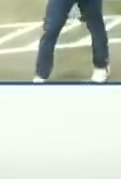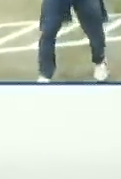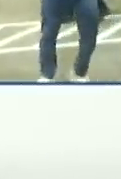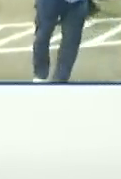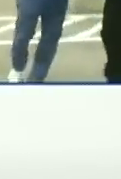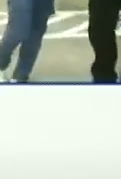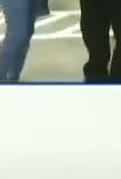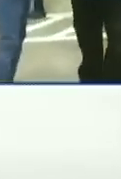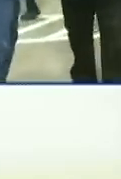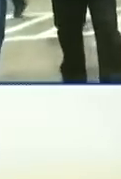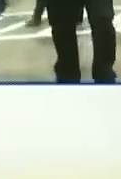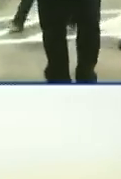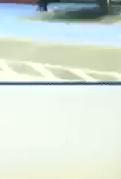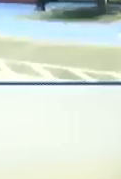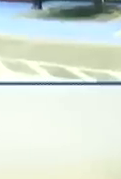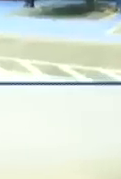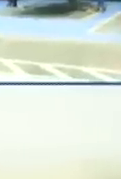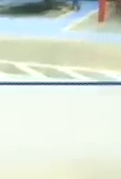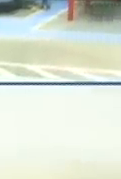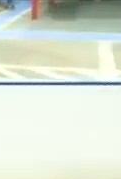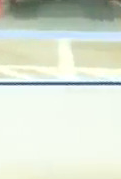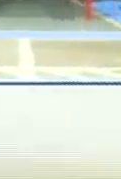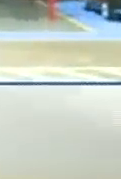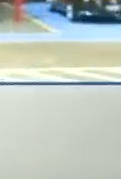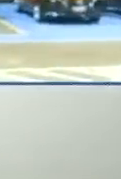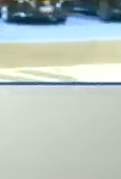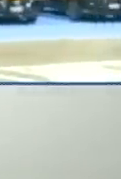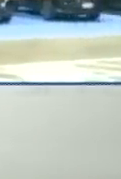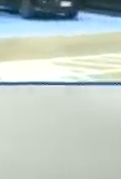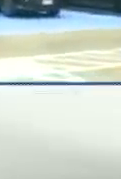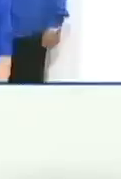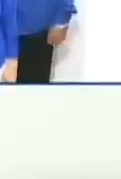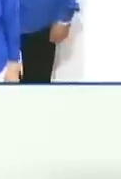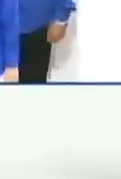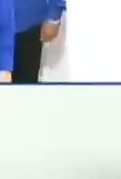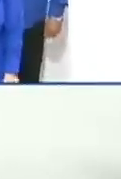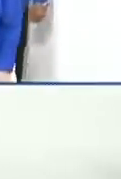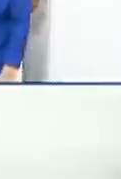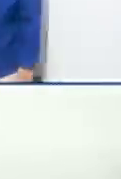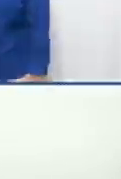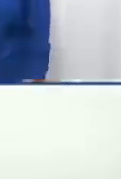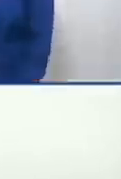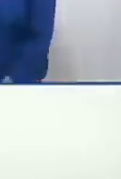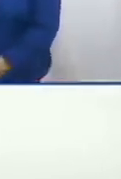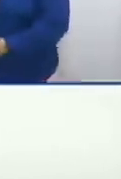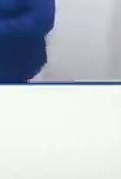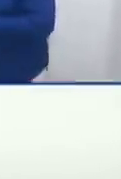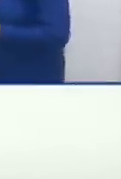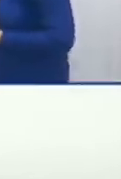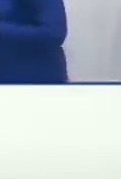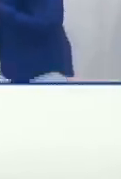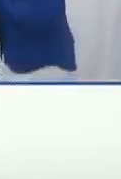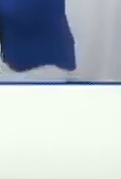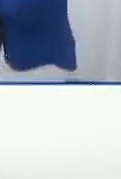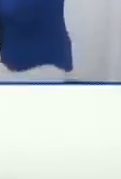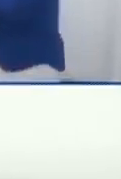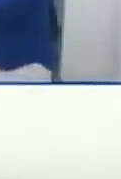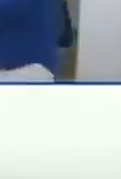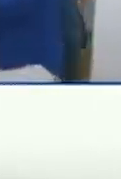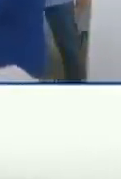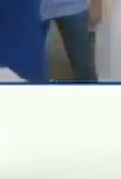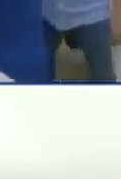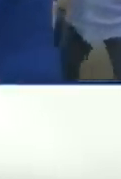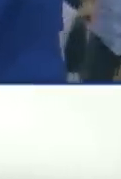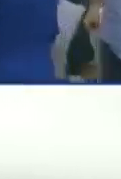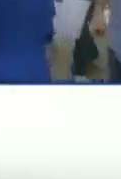especial. ¿Eh? De verdad, esto sucede en varios aspectos de la vida, pues.